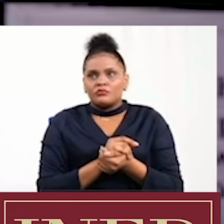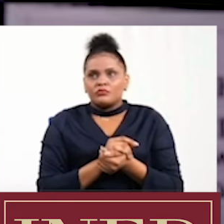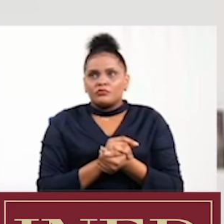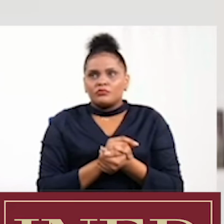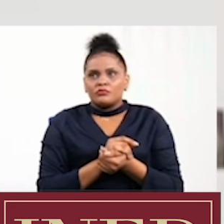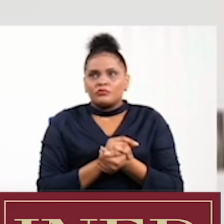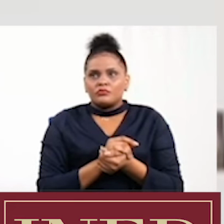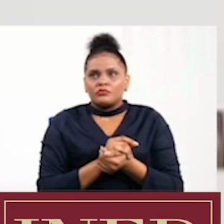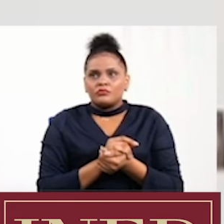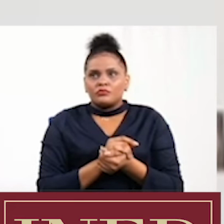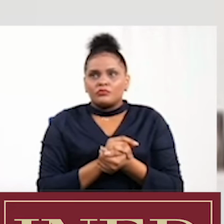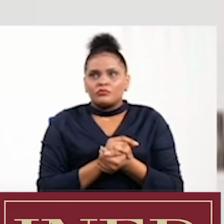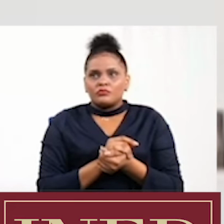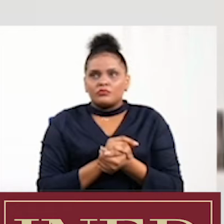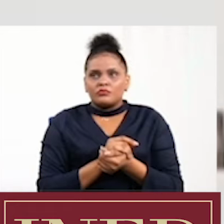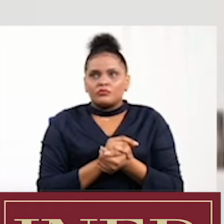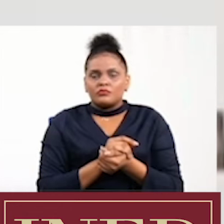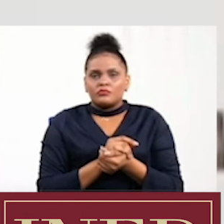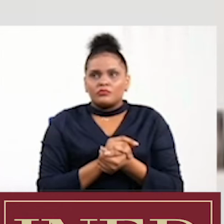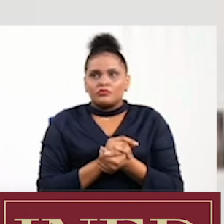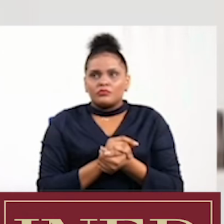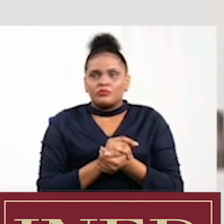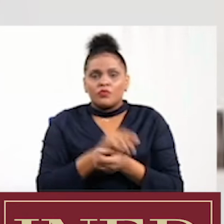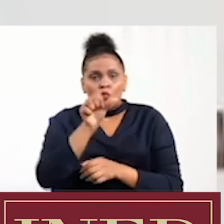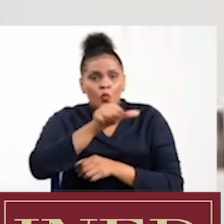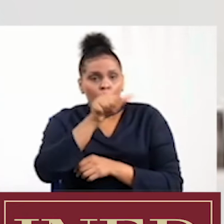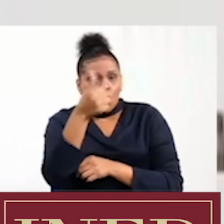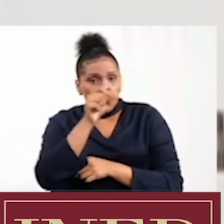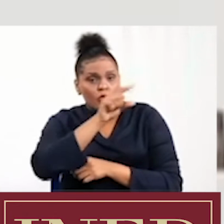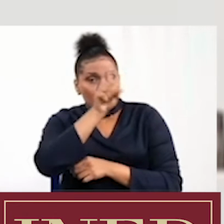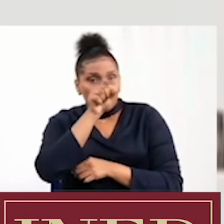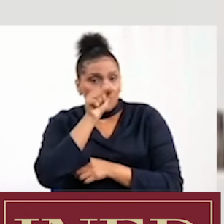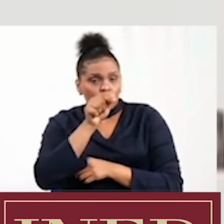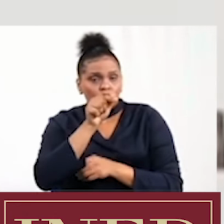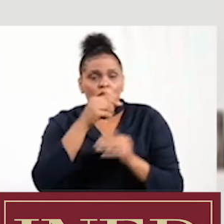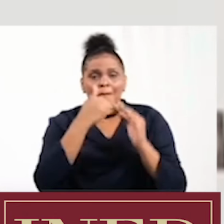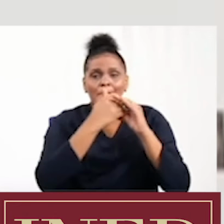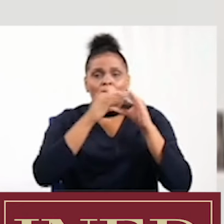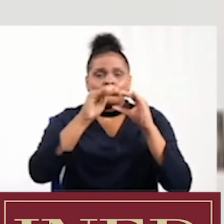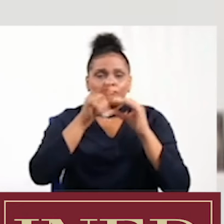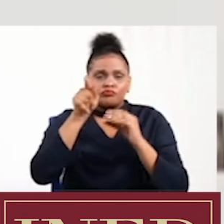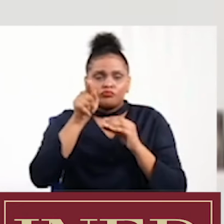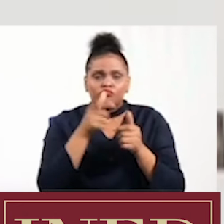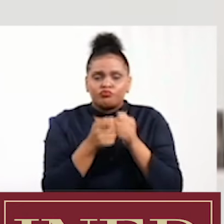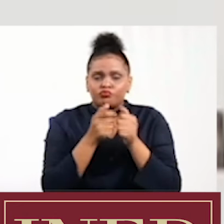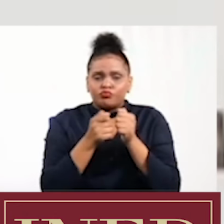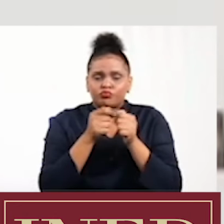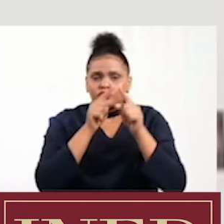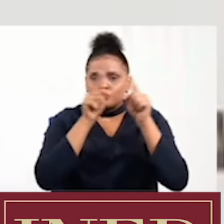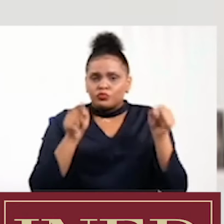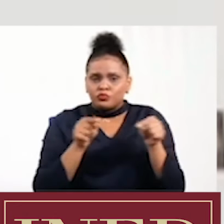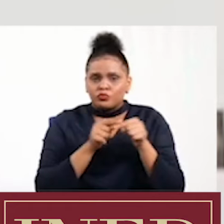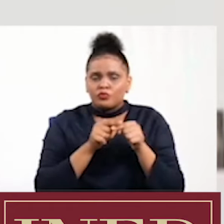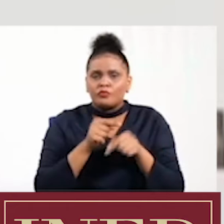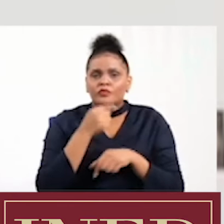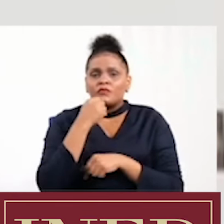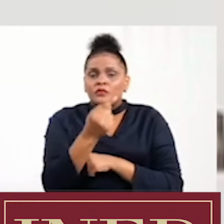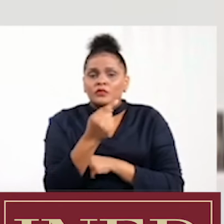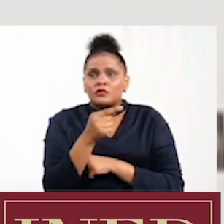muy bien muchas gracias tengo otra pregunta que nos hacen llegar a través de acá desde el whatsapp la crisis sanitaria